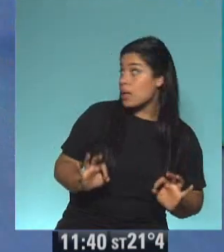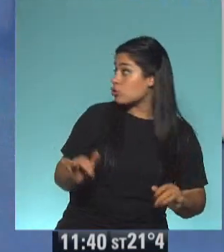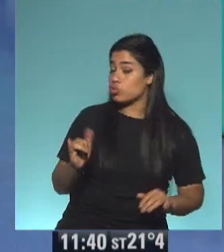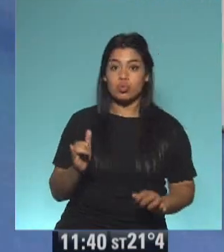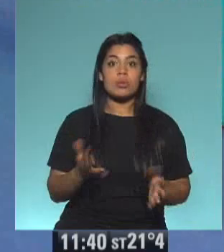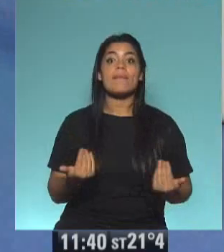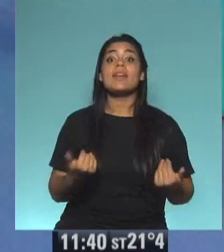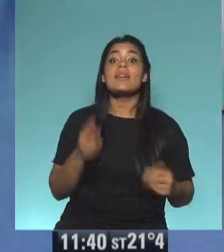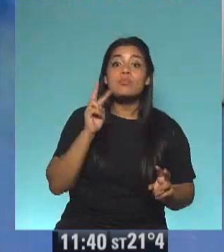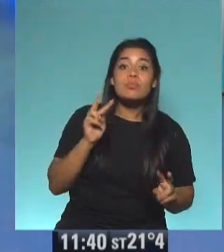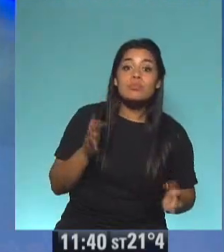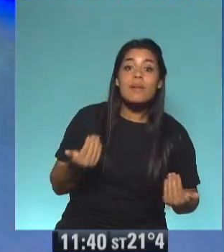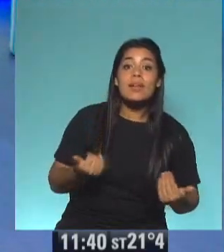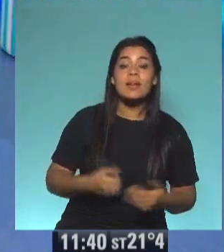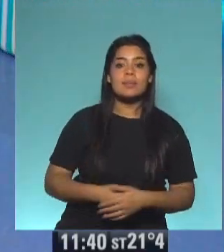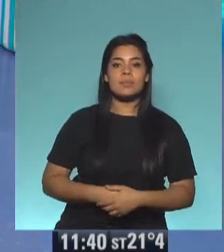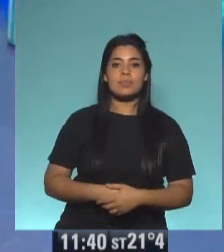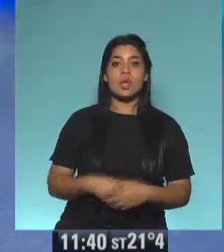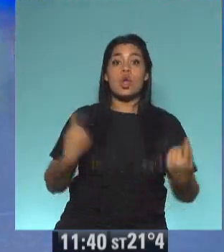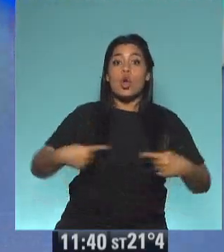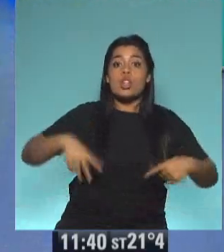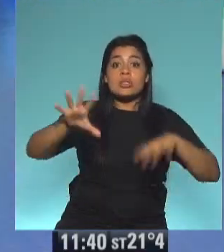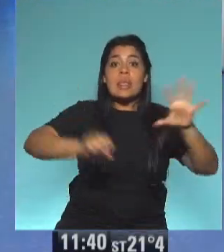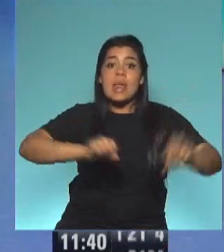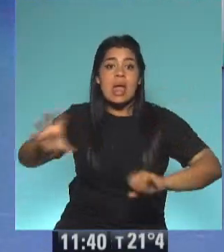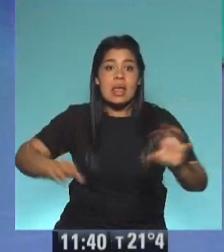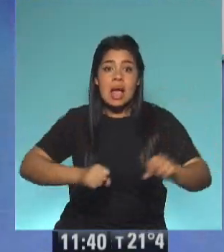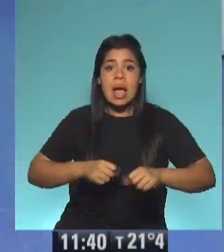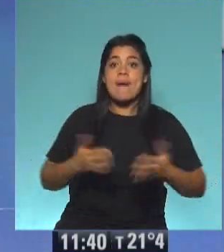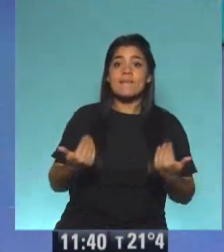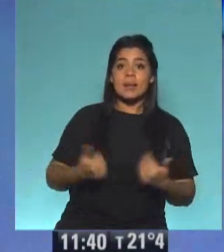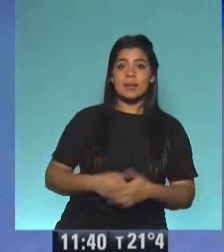¿Cómo estamos preparando? Tenemos estos torcidos, claro. A ver. A ver, ¿qué podemos hacer? Vamos a buscar... A ver esto.